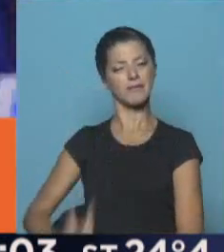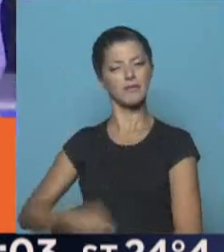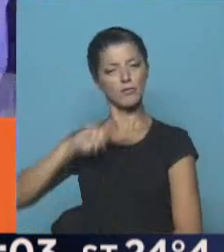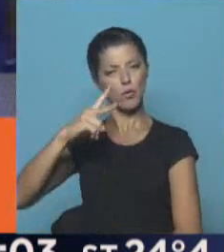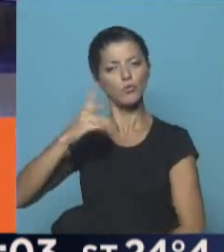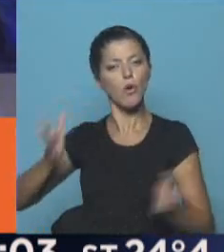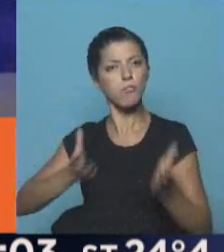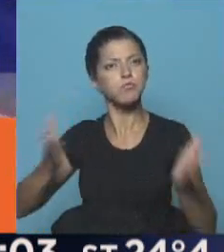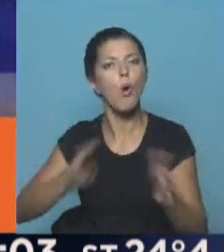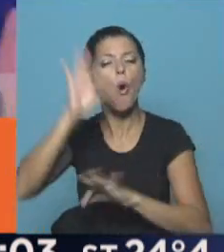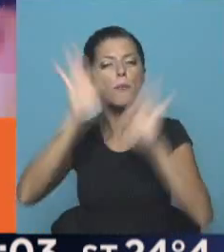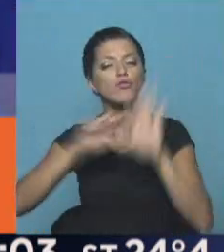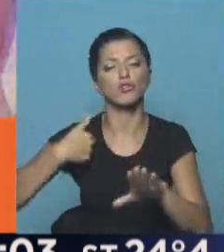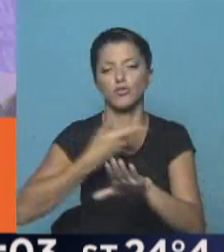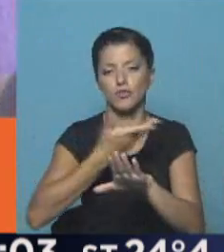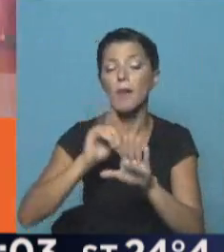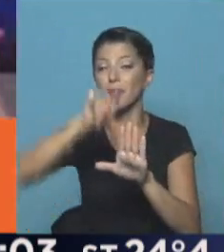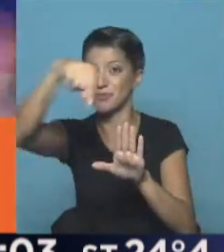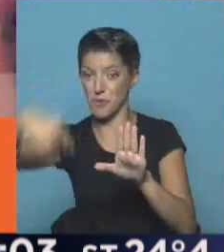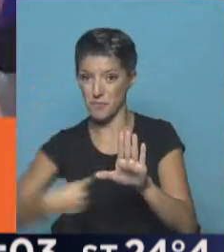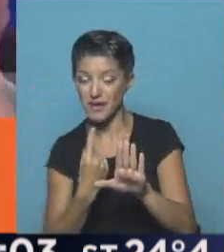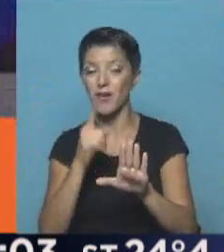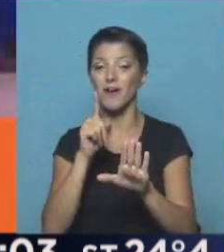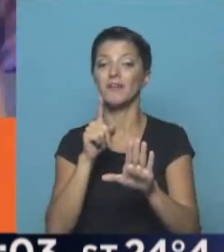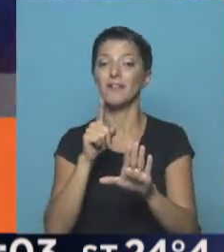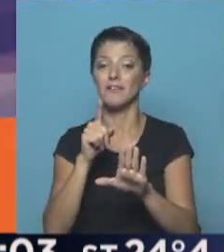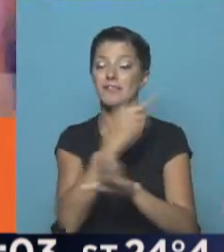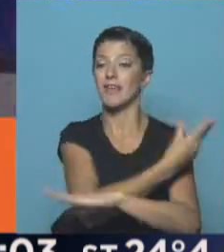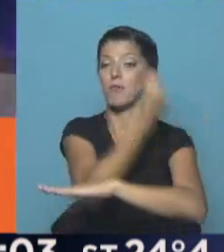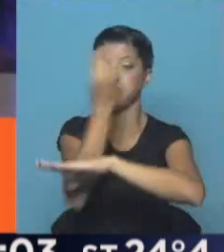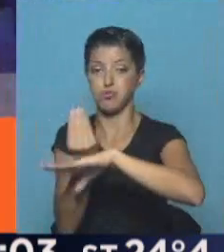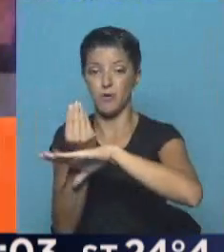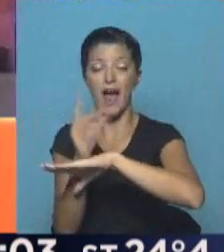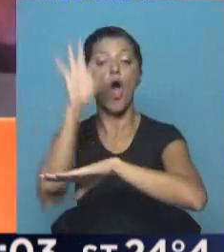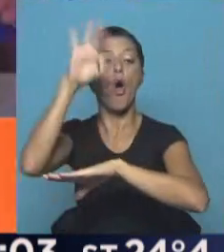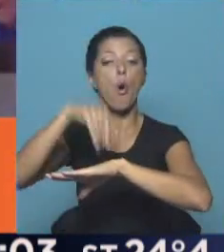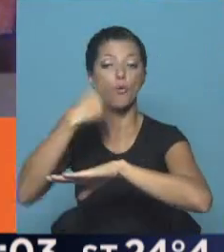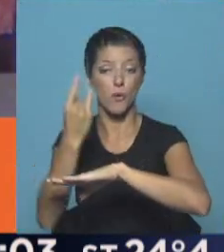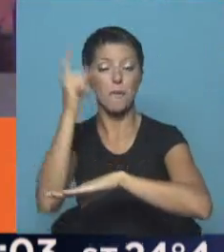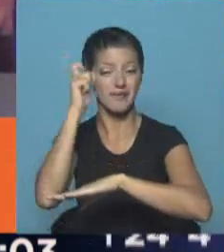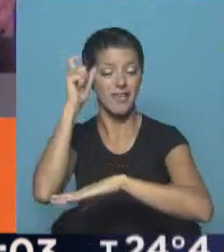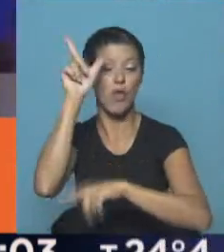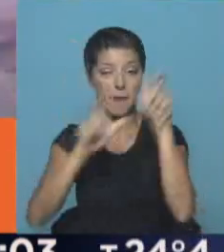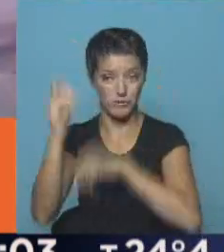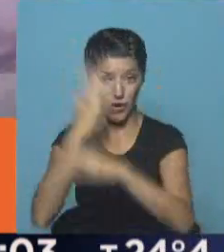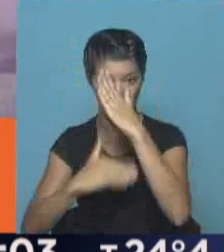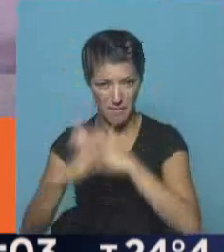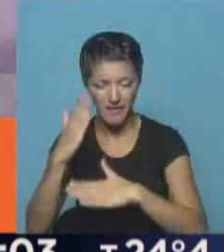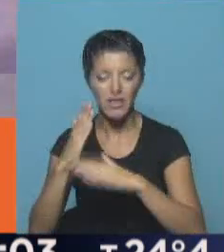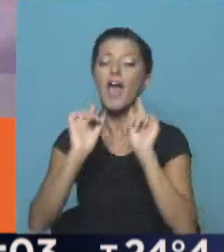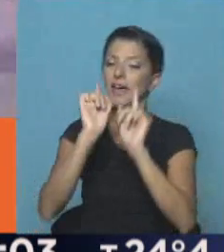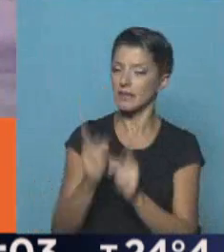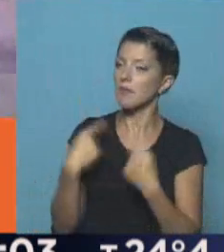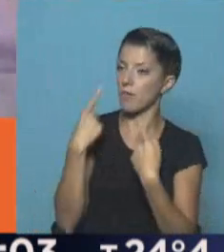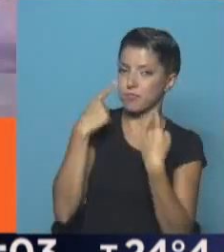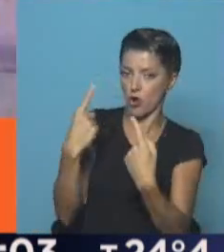importantes programas sociales que le valieron ser designado como enviado especial de la ONU para personas con discapacidad y una nominación al